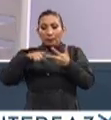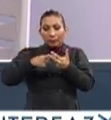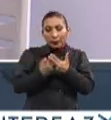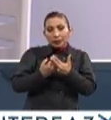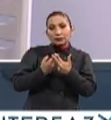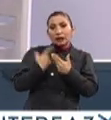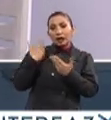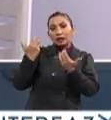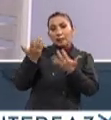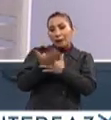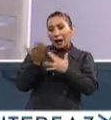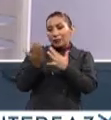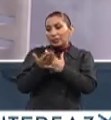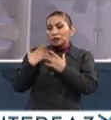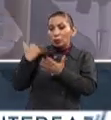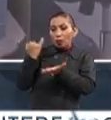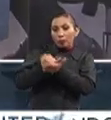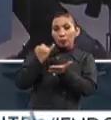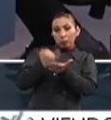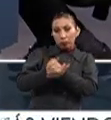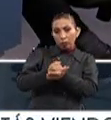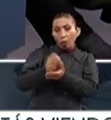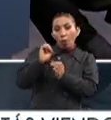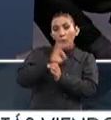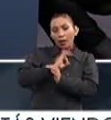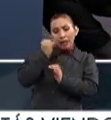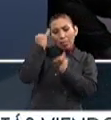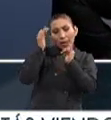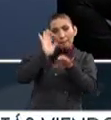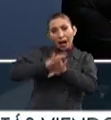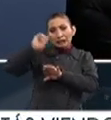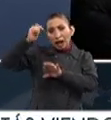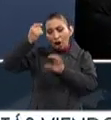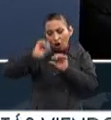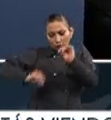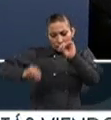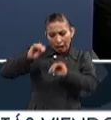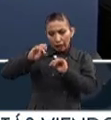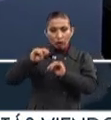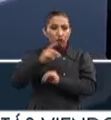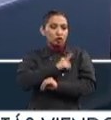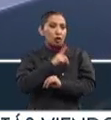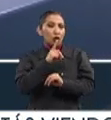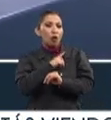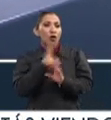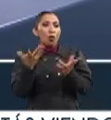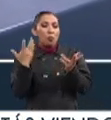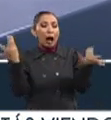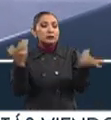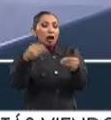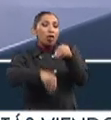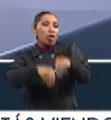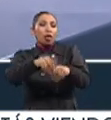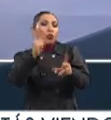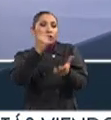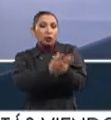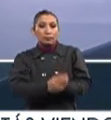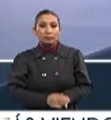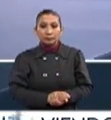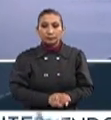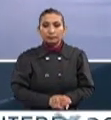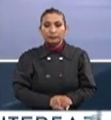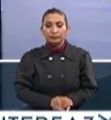de las autopartes, etcétera, que nos puede ayudar a generar más tecnología y no solo ser, digamos, maquiladoras? Pues